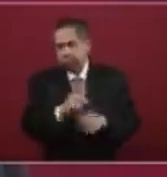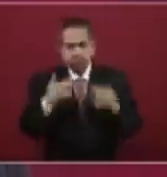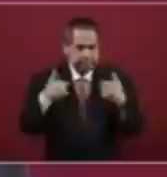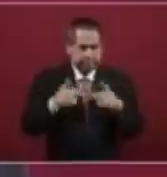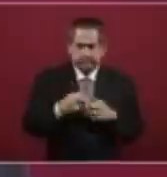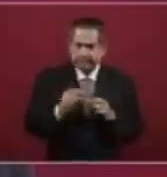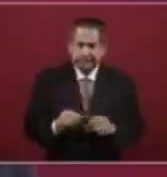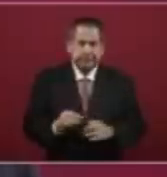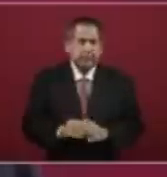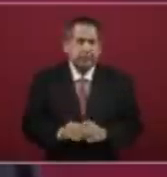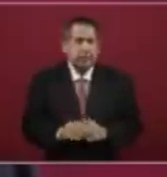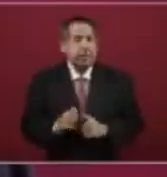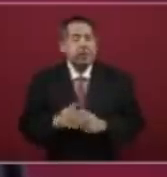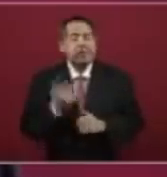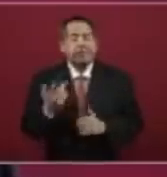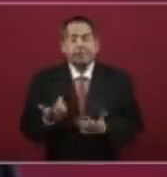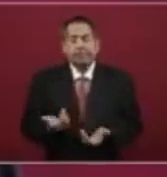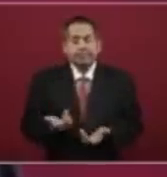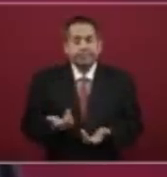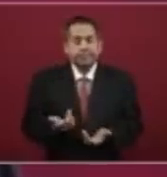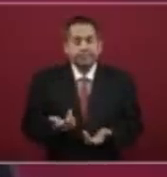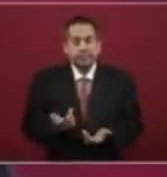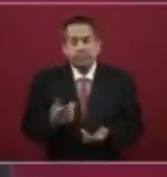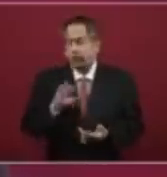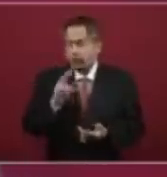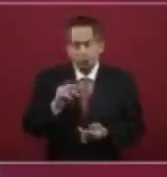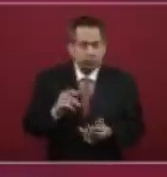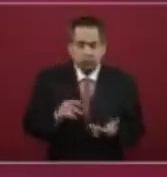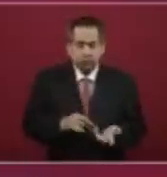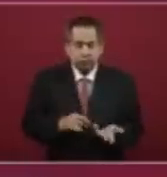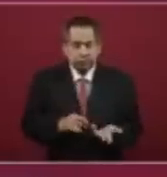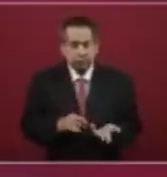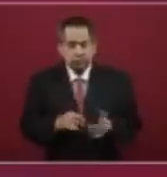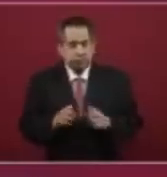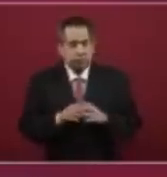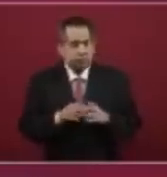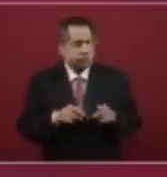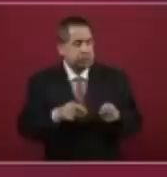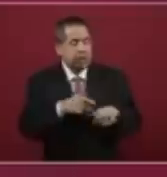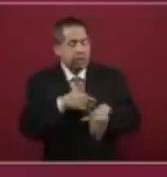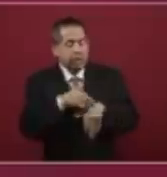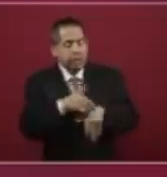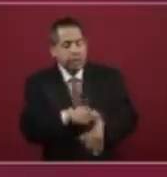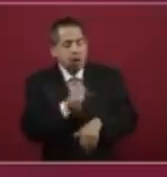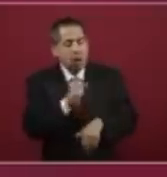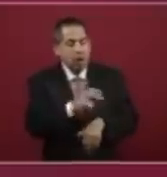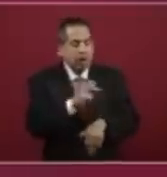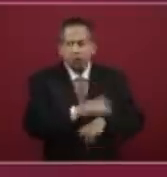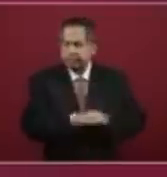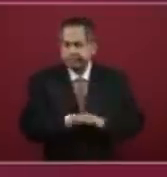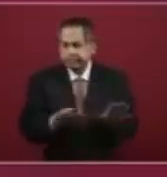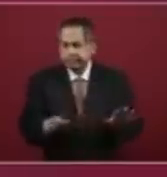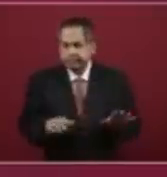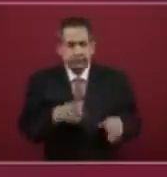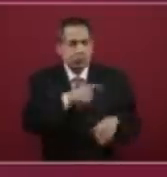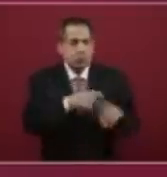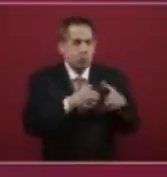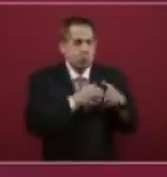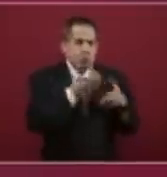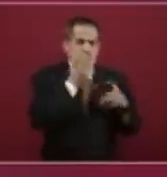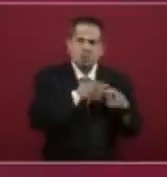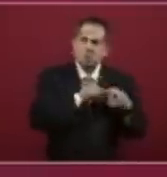porque no les voy a dar el gusto a los